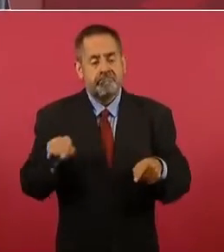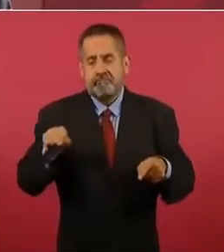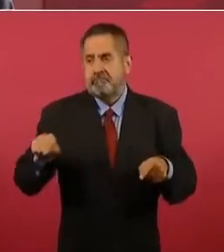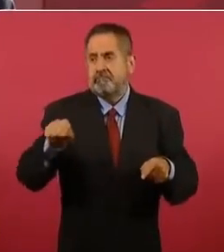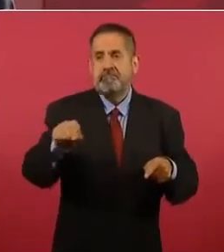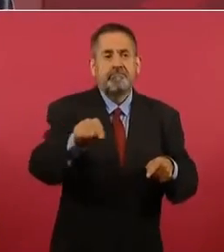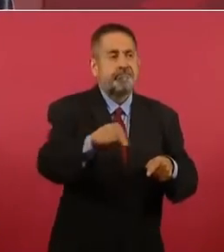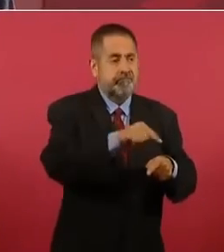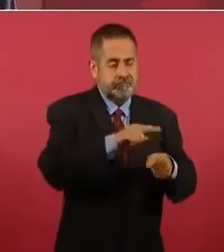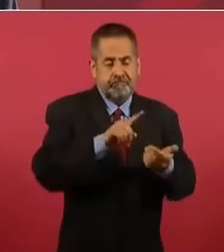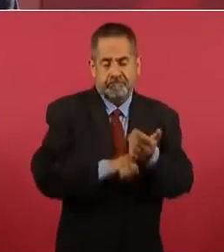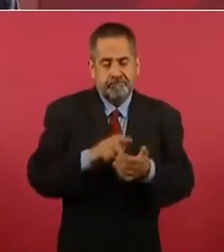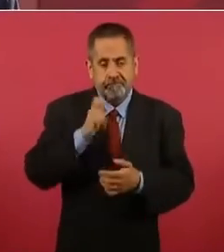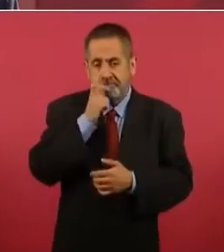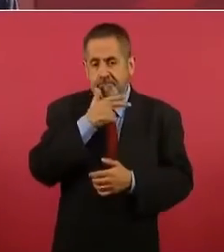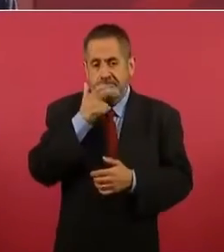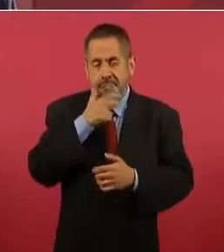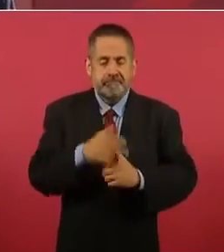Para